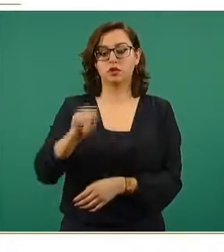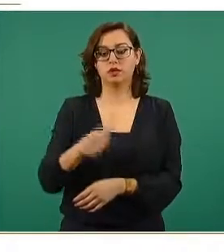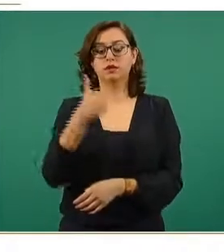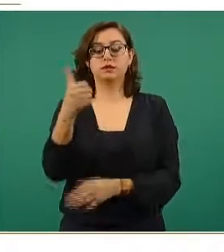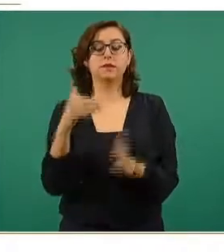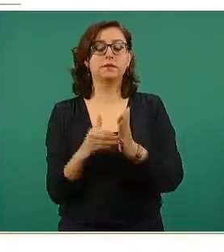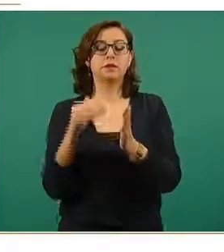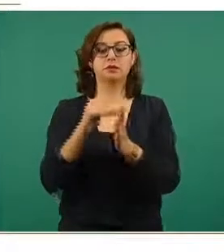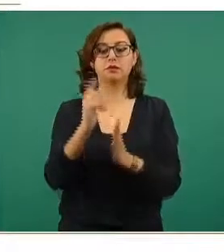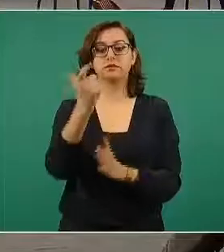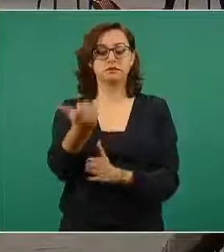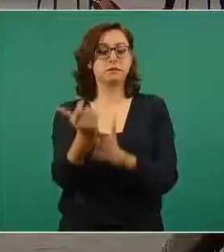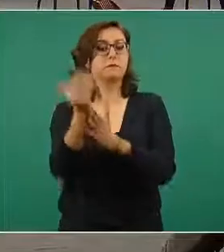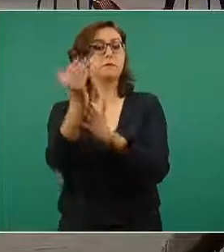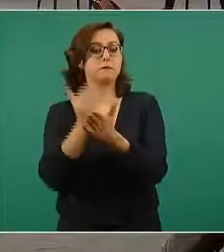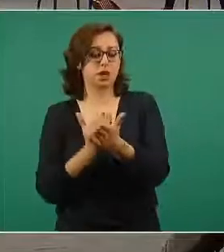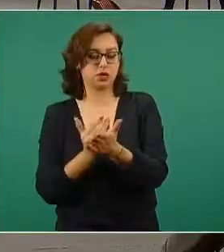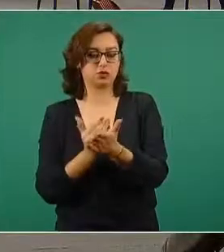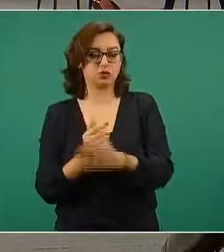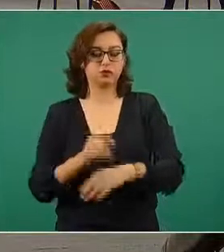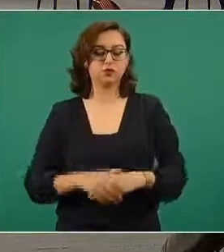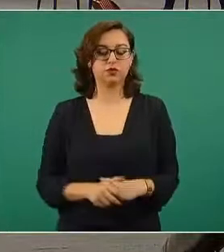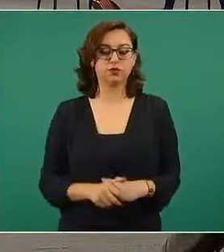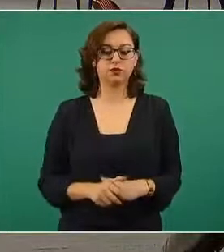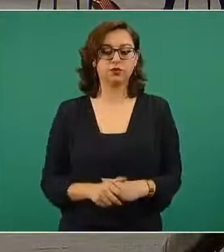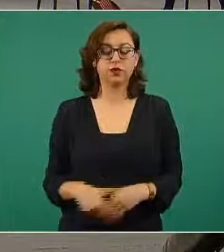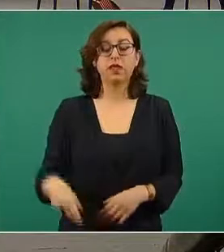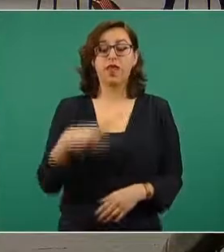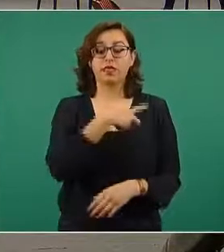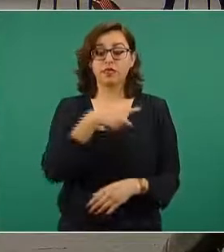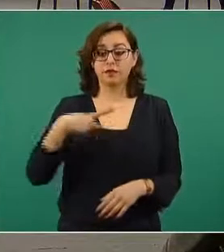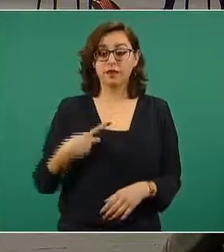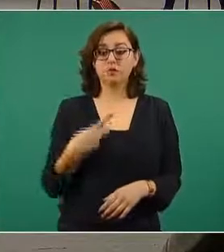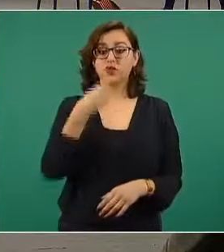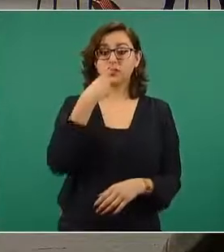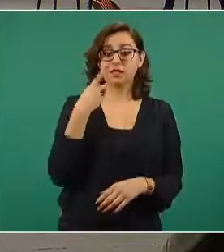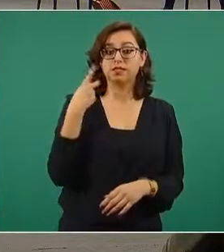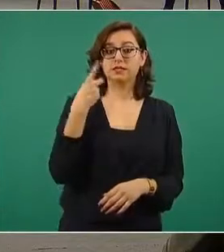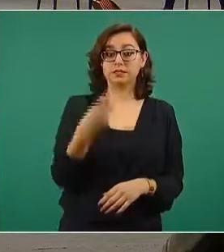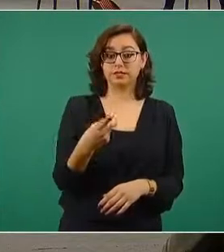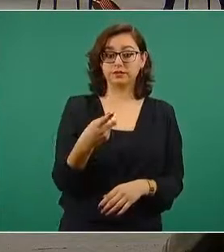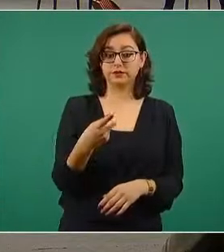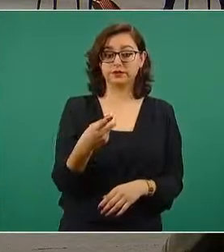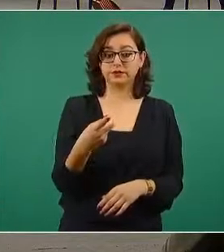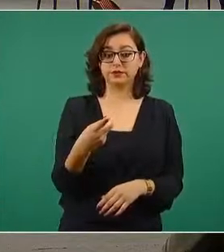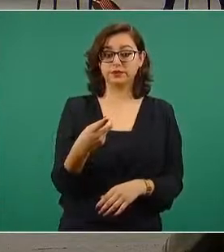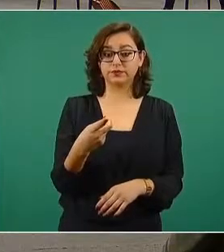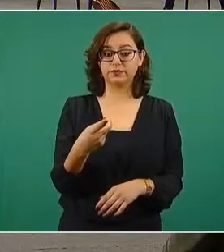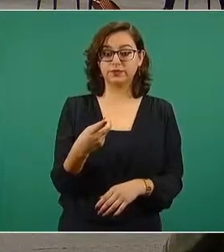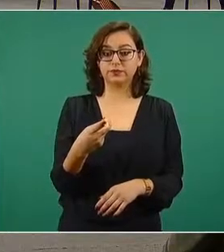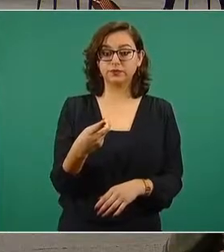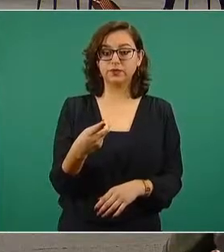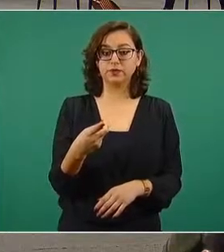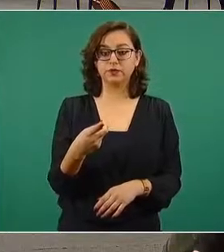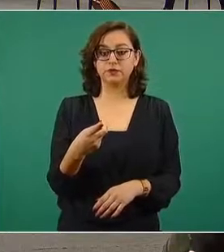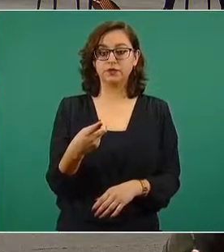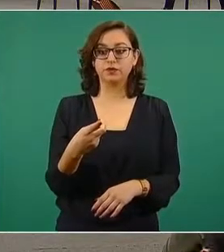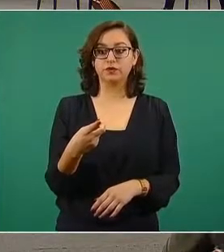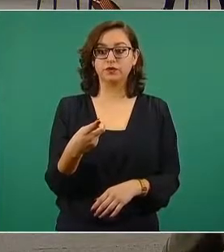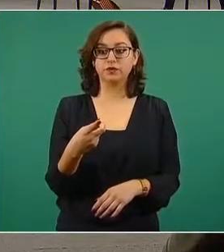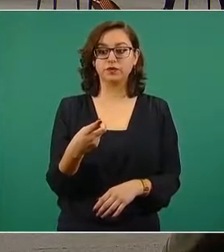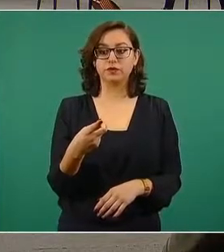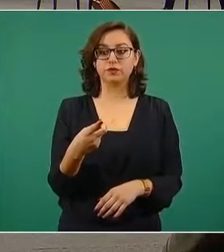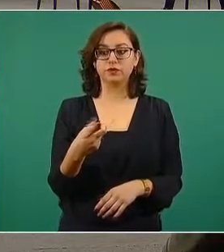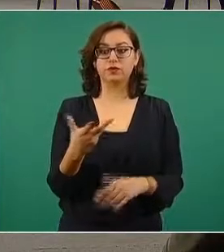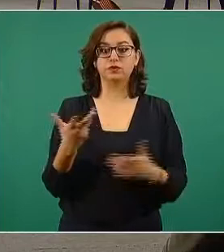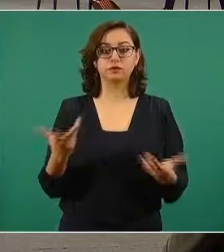41,496 millones de pesos. Hay que decir que se logró otro de los